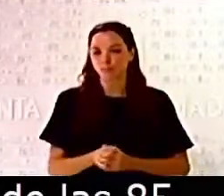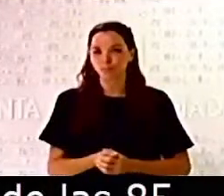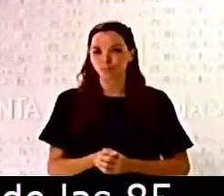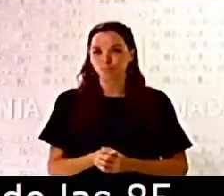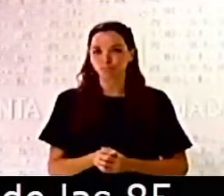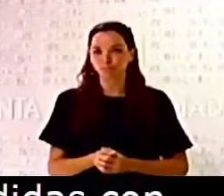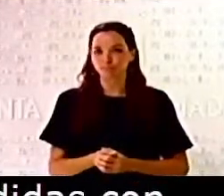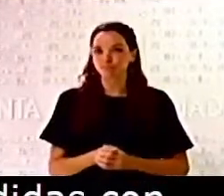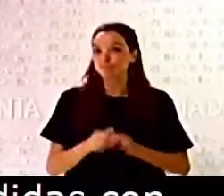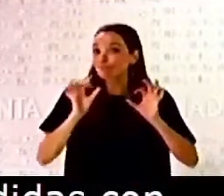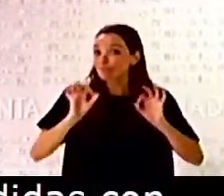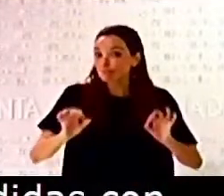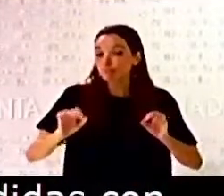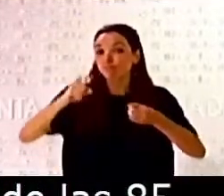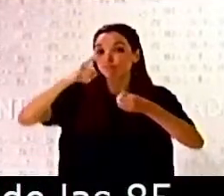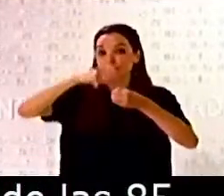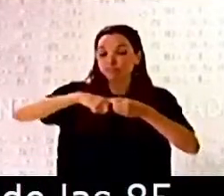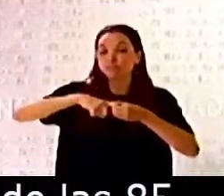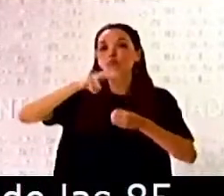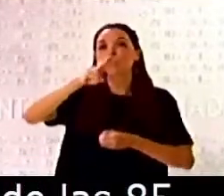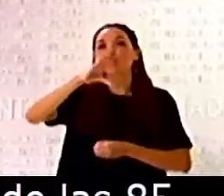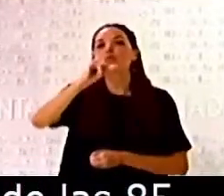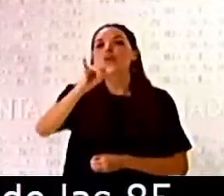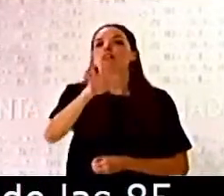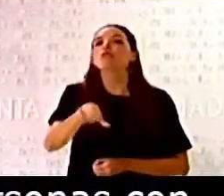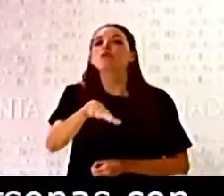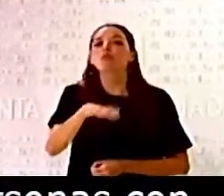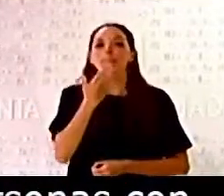ingresadas en la UCI del área de salud de Mérida.